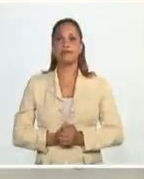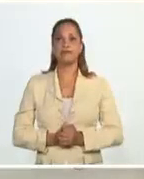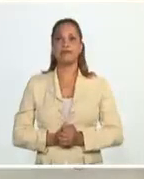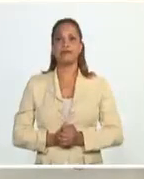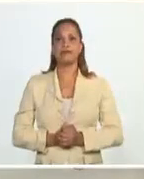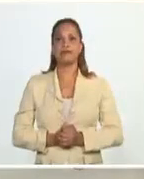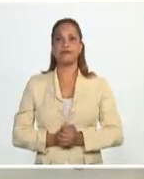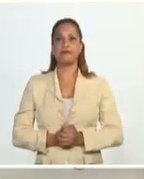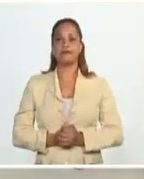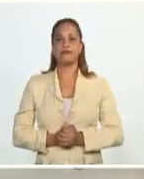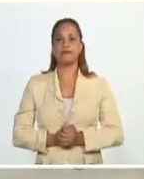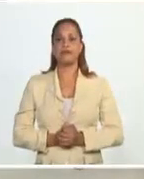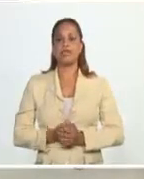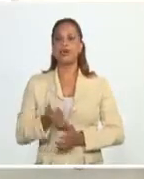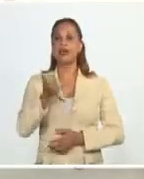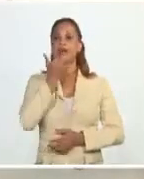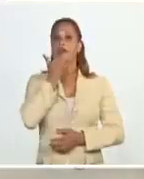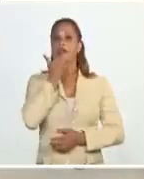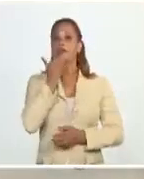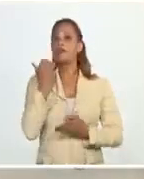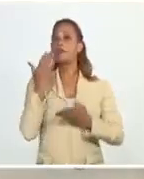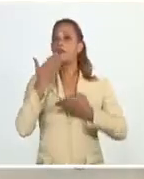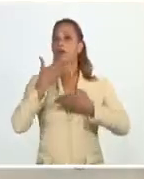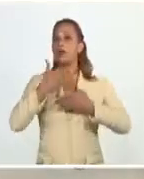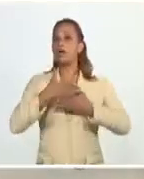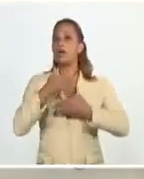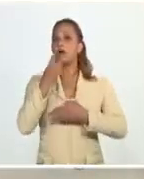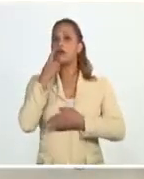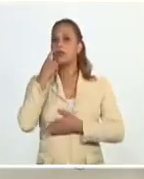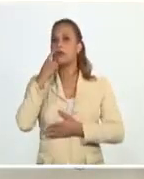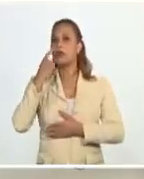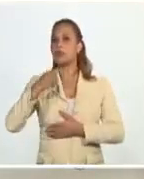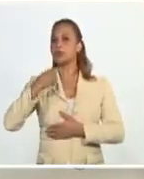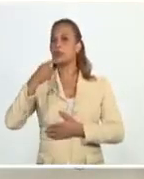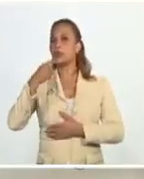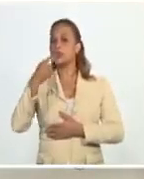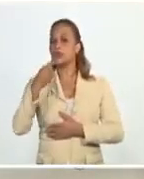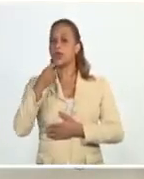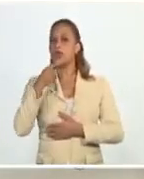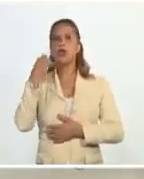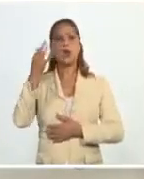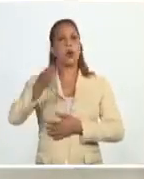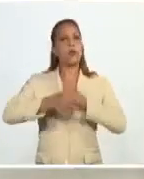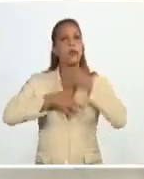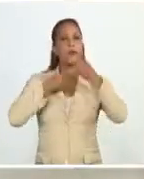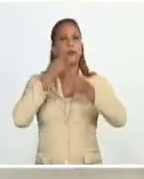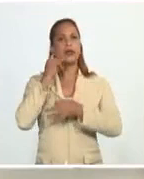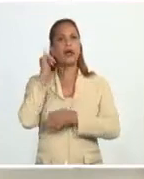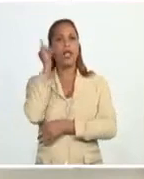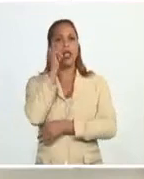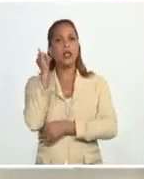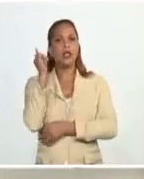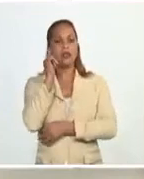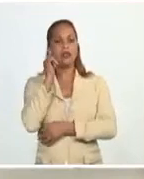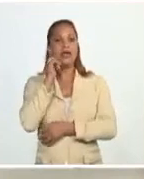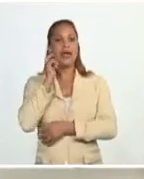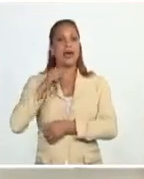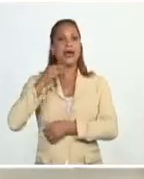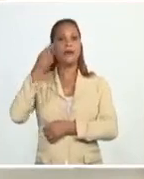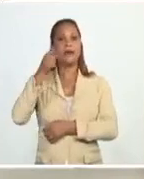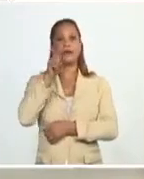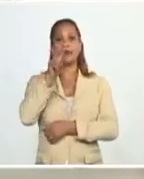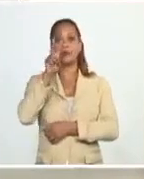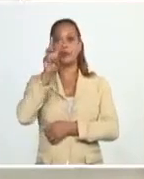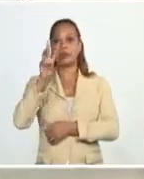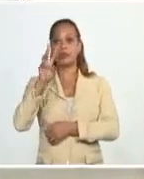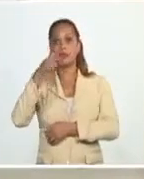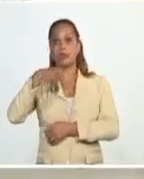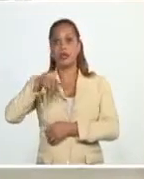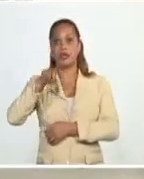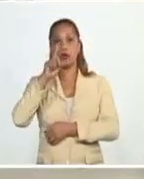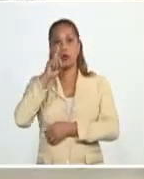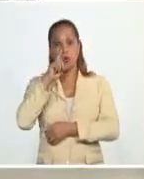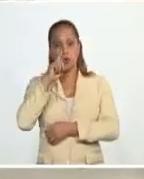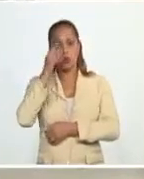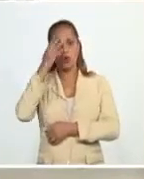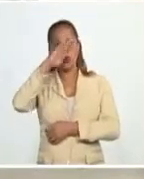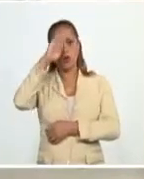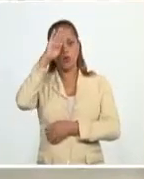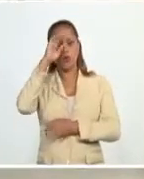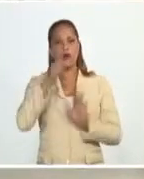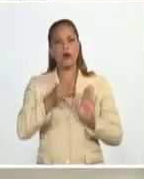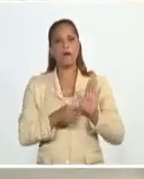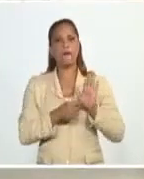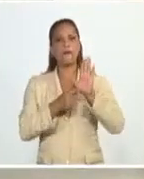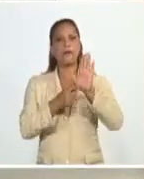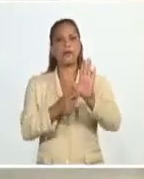Las secuelas del bloqueo son disímiles, como veíamos en este spot. Y el próximo 23 de junio, Cuba presentará por